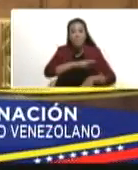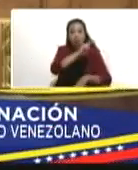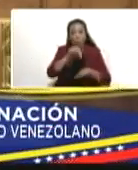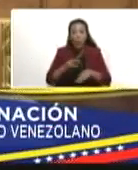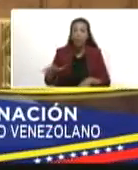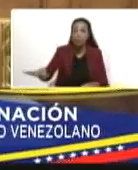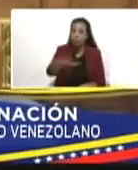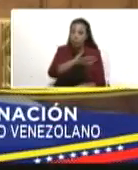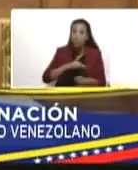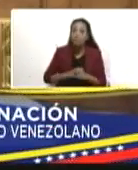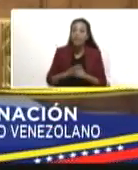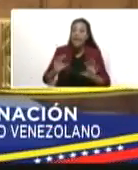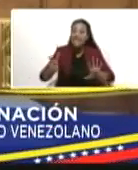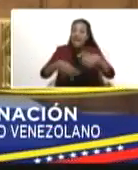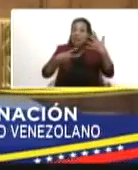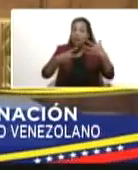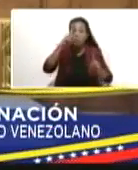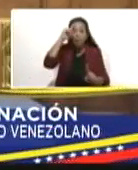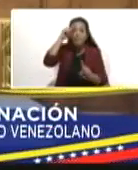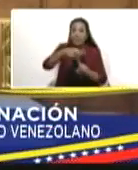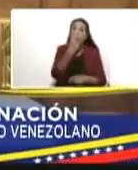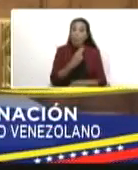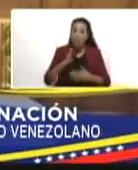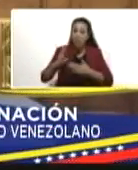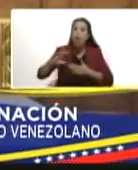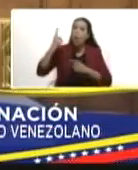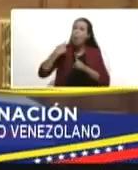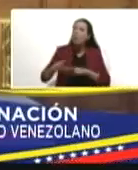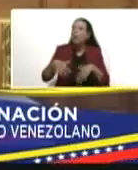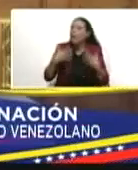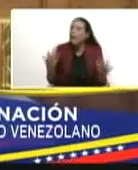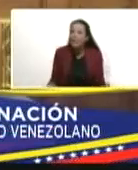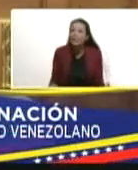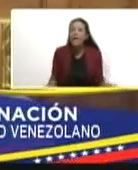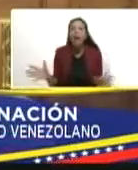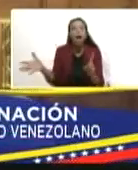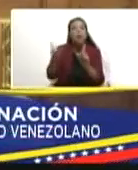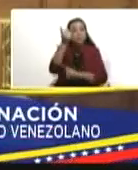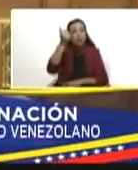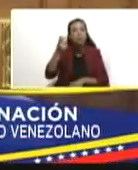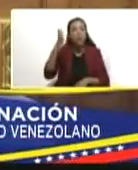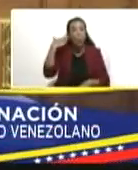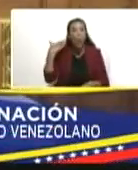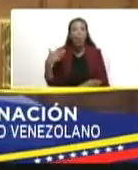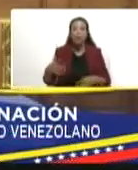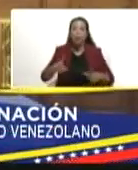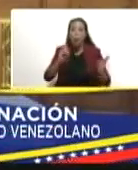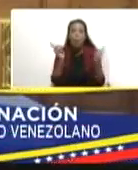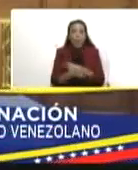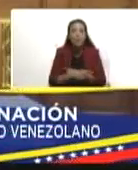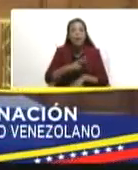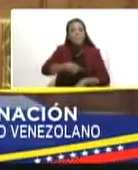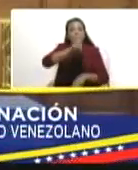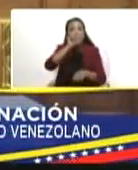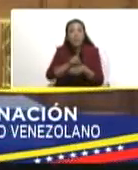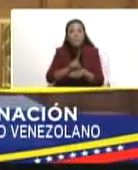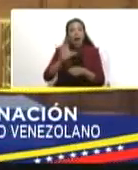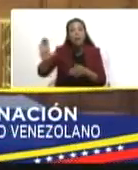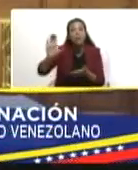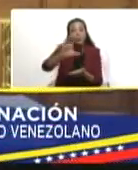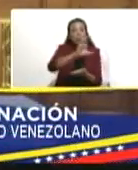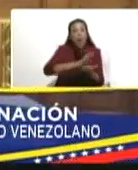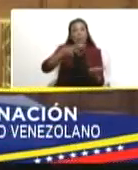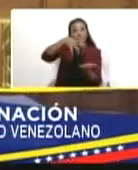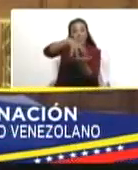nacional esta séptima meta cumplida No es otra que la alcanzada fue la de convertir nuestras principales ciudades y